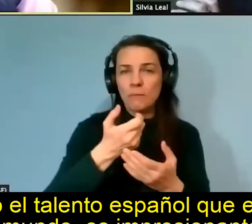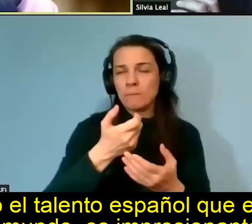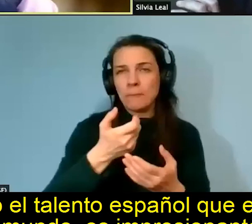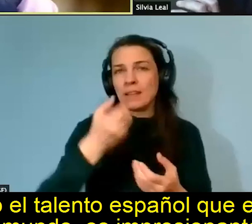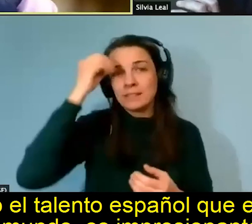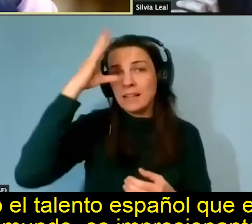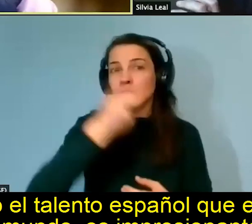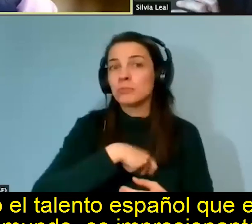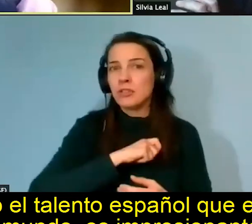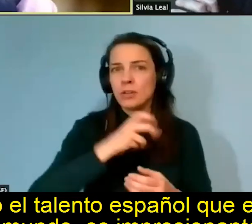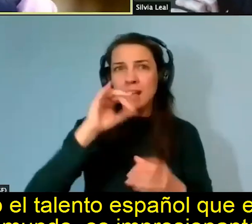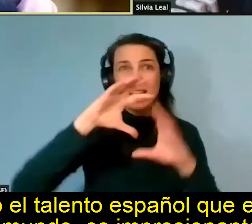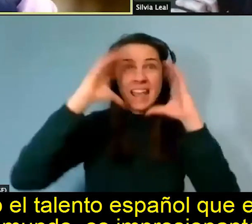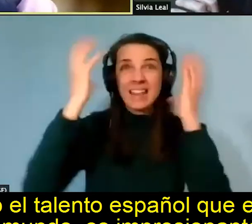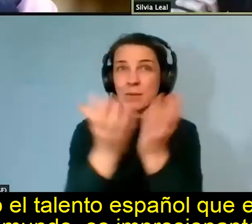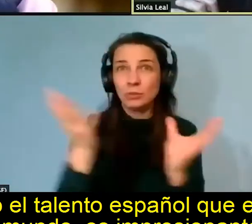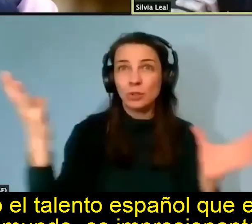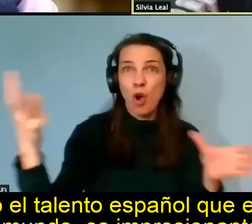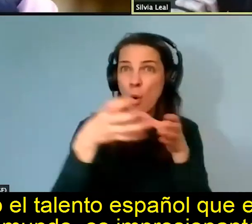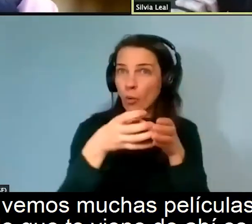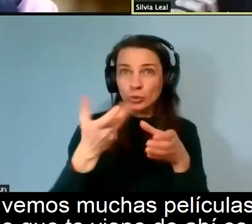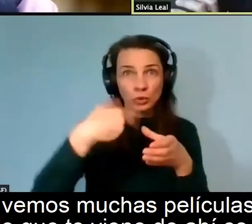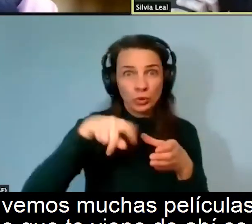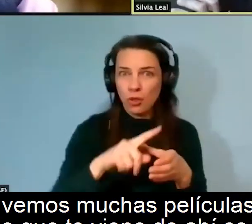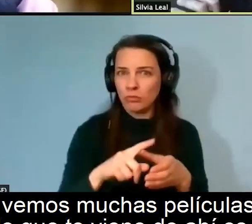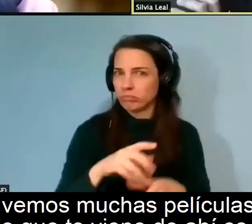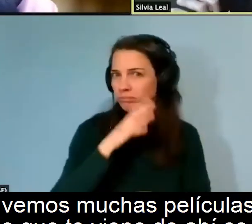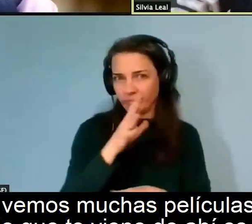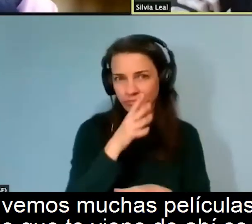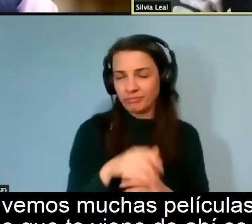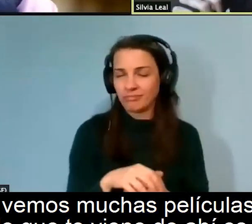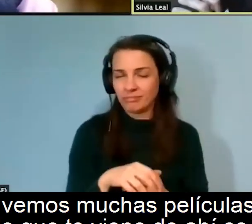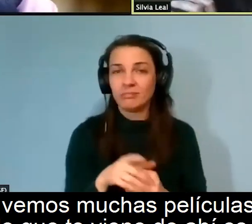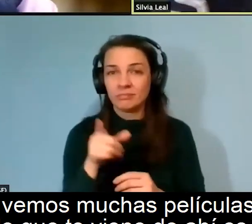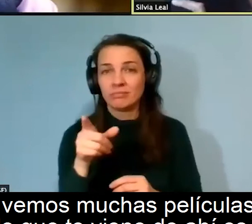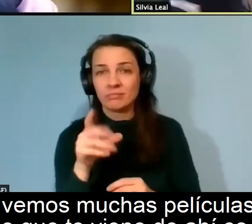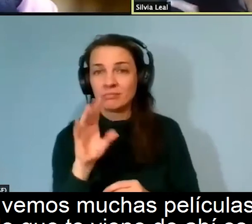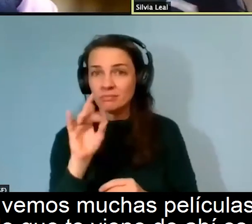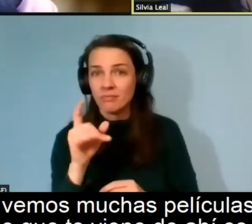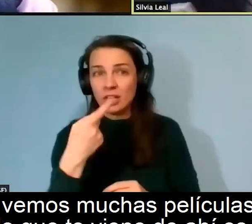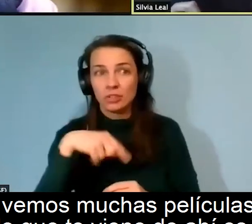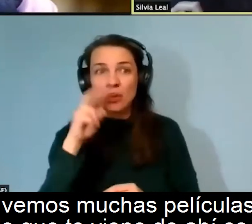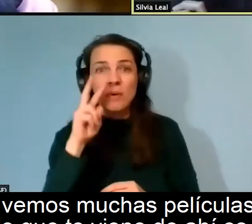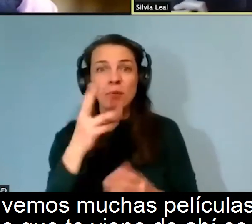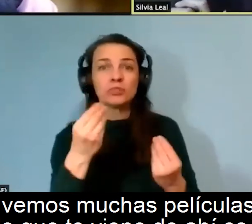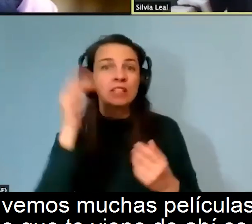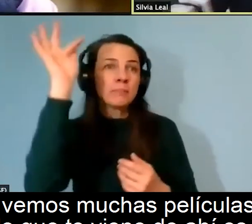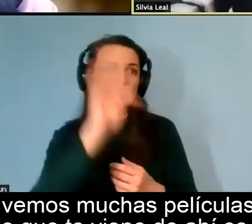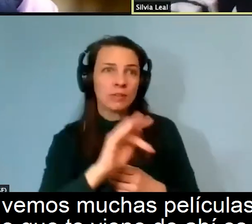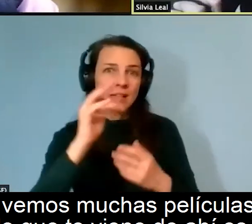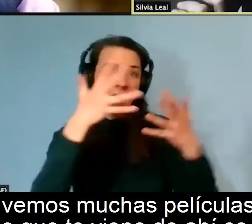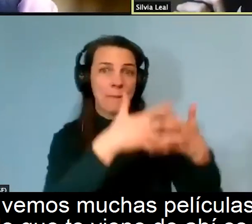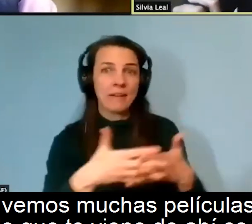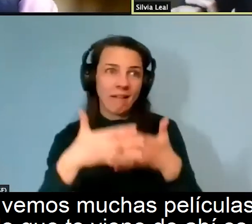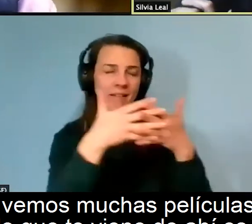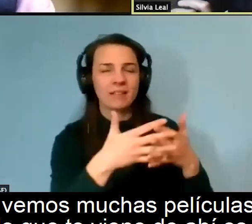es impresionante, ¿no? Sí. Y lo que pasa es que, claro, yo creo que vemos muchas películas de estas americanas, ¿no?